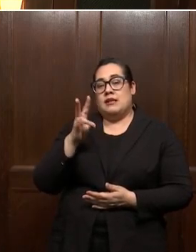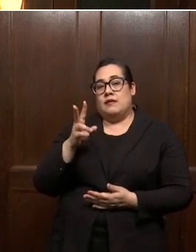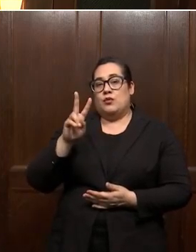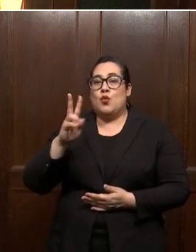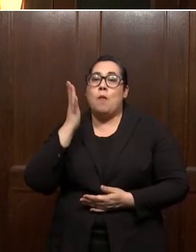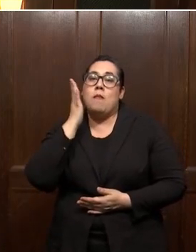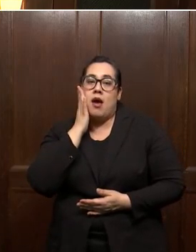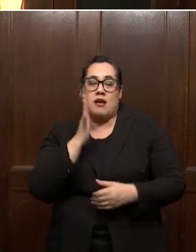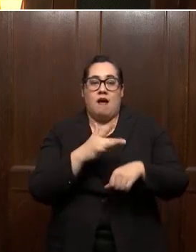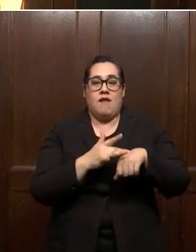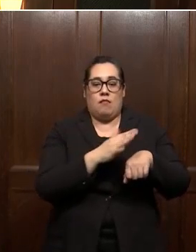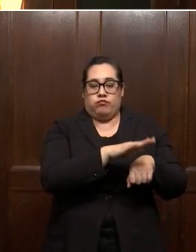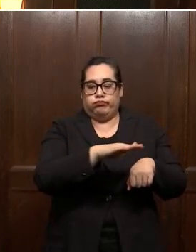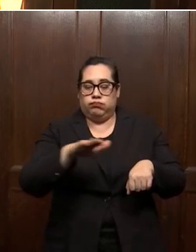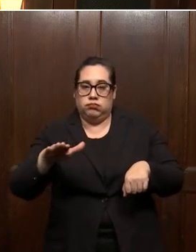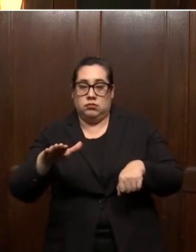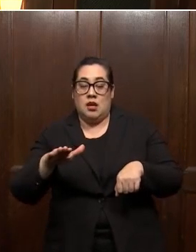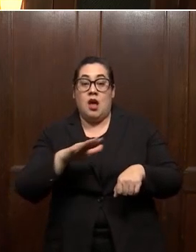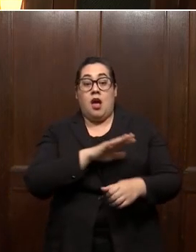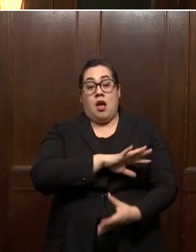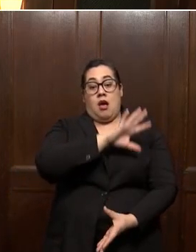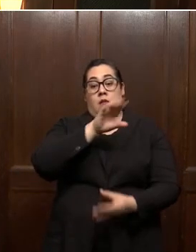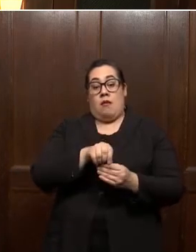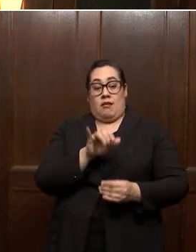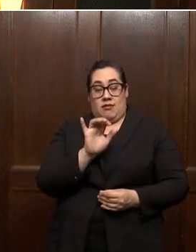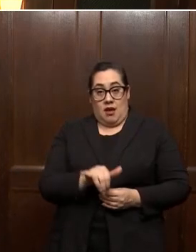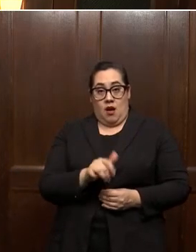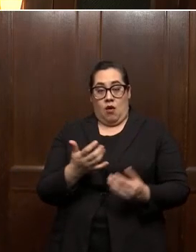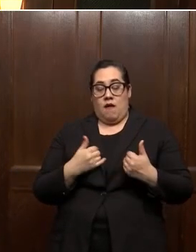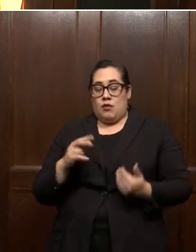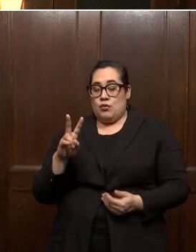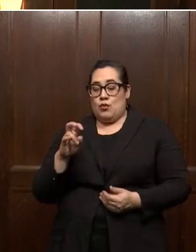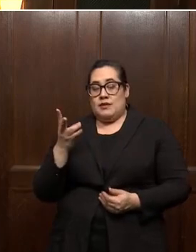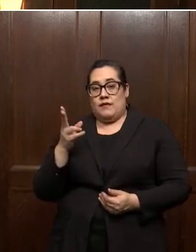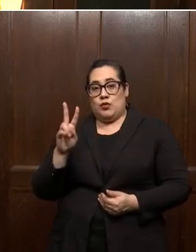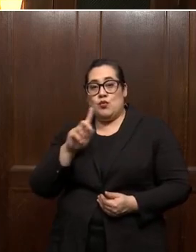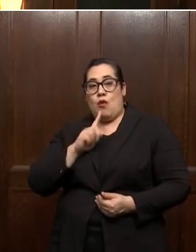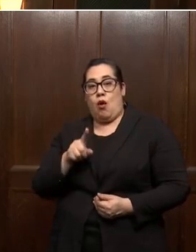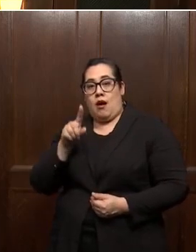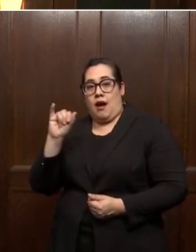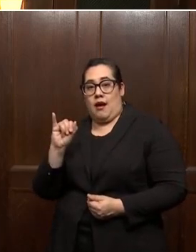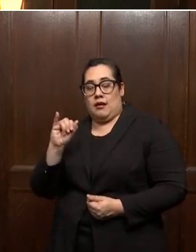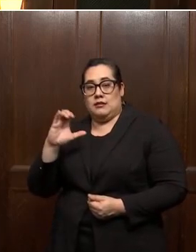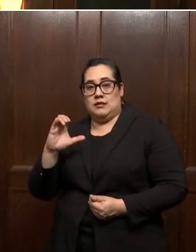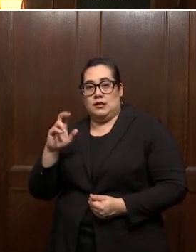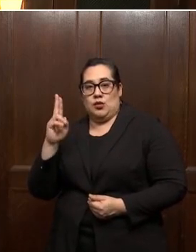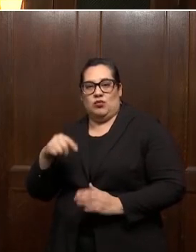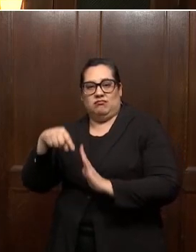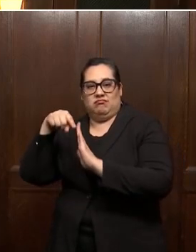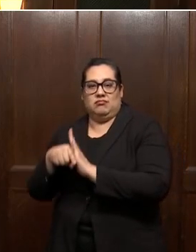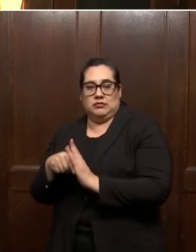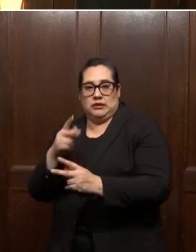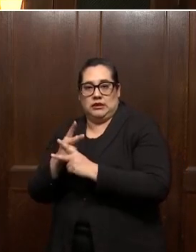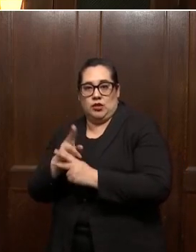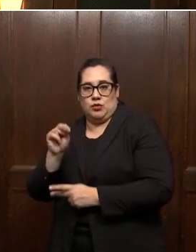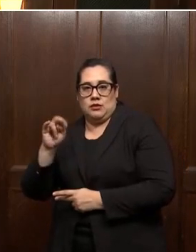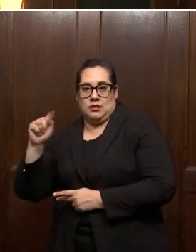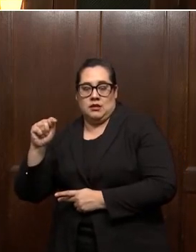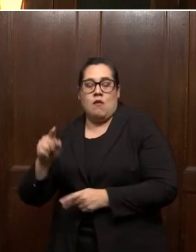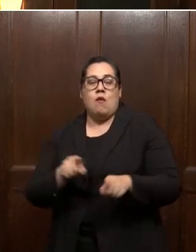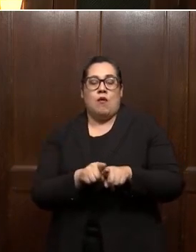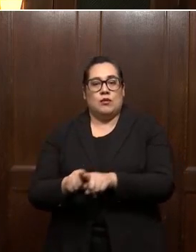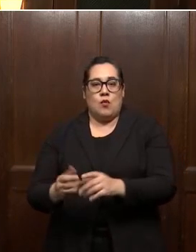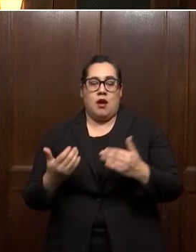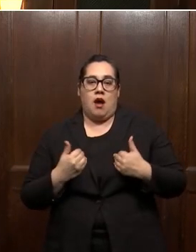1,572 camas disponibles. Entre ellas, 272 están en unidades de cuidados intensivos y